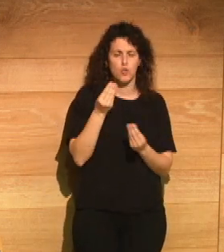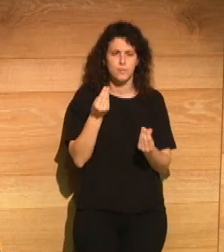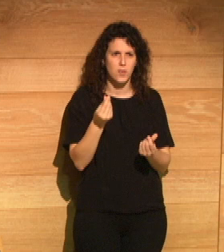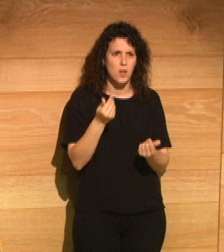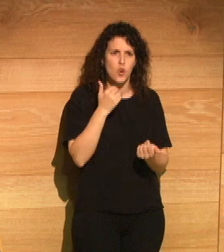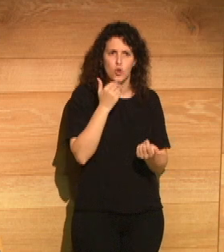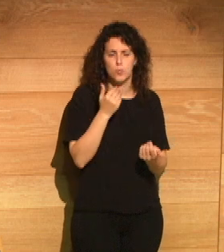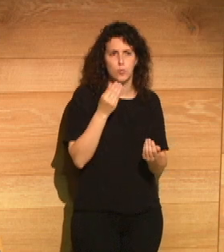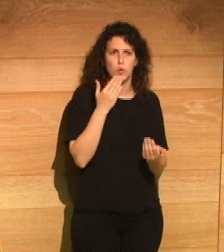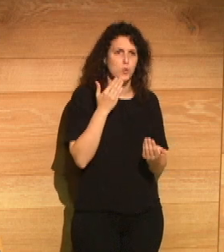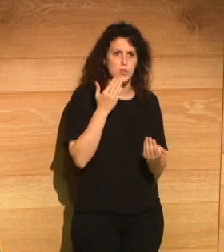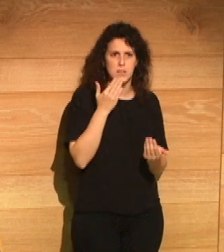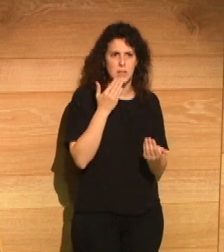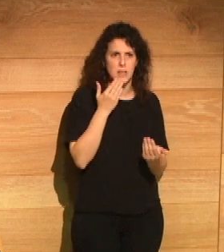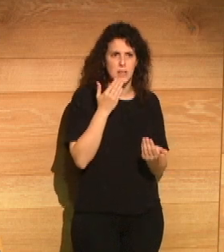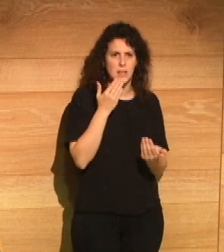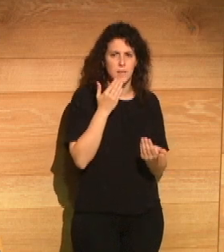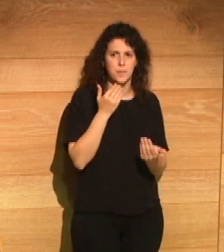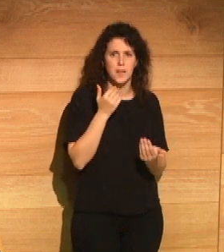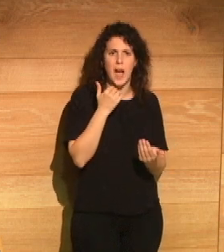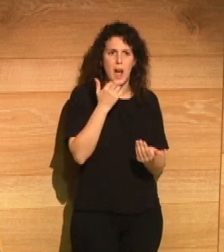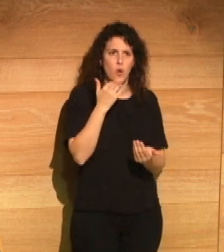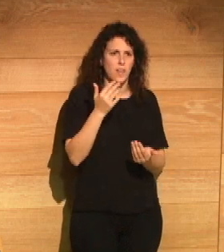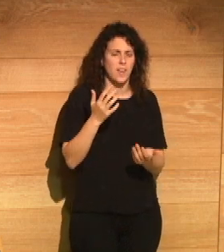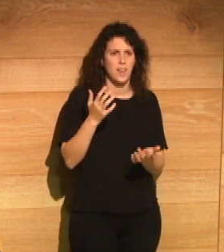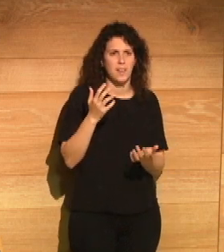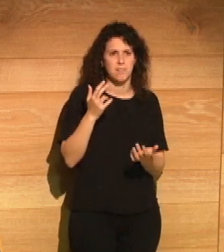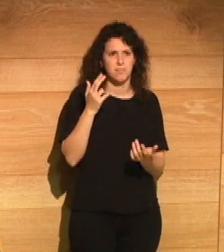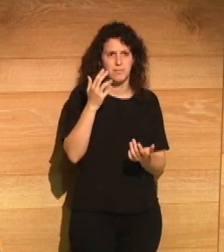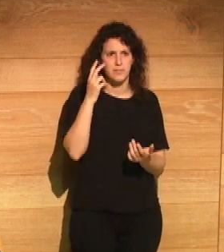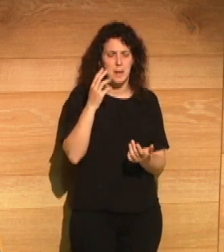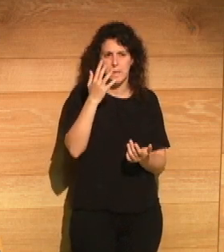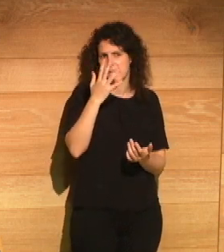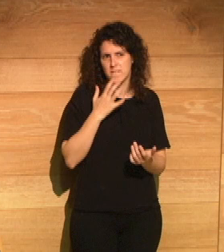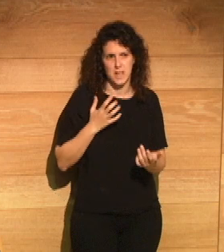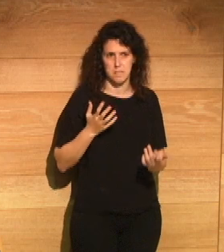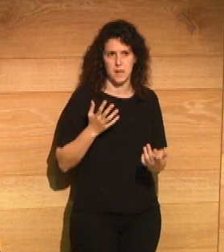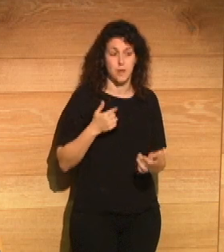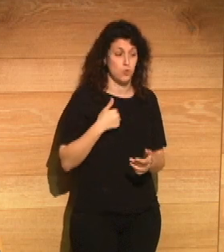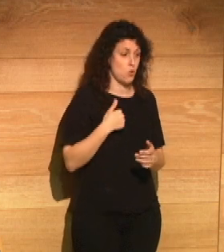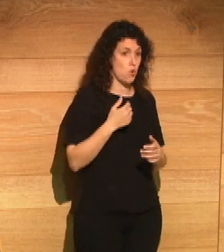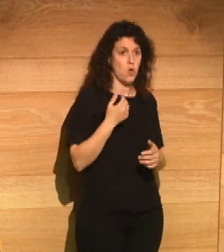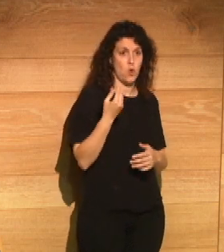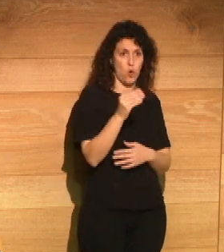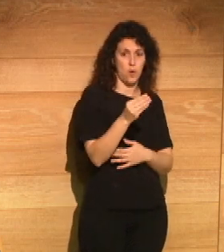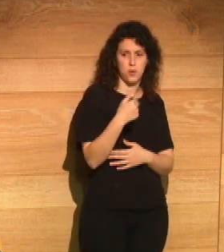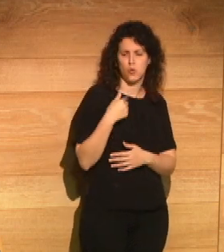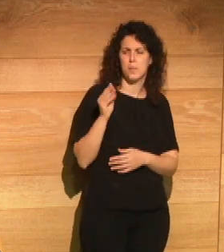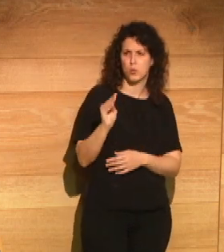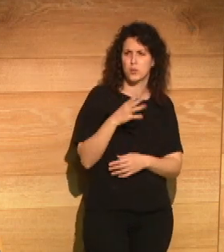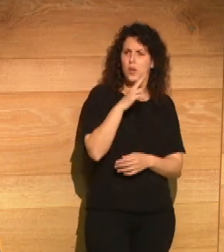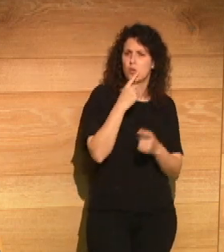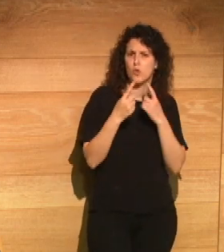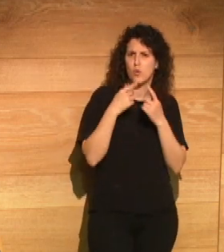con cierta nostalgia. Y no sé, yo ya adolescente le pregunté por ese novio y